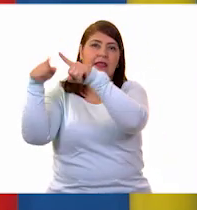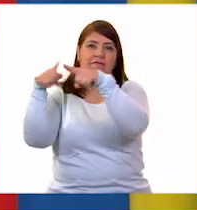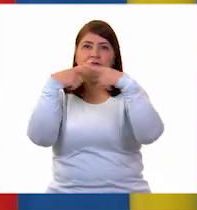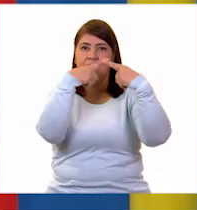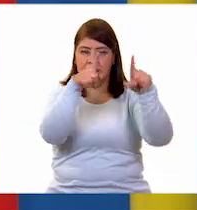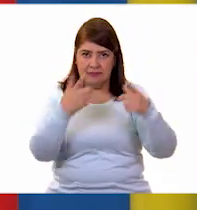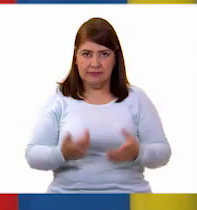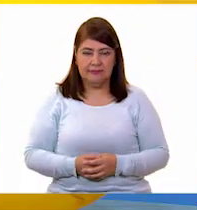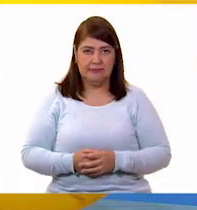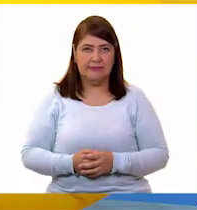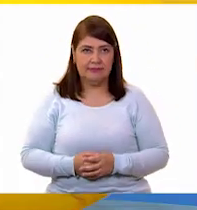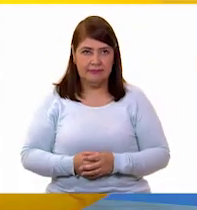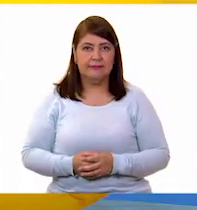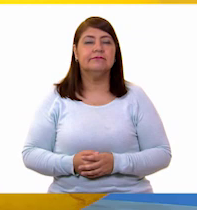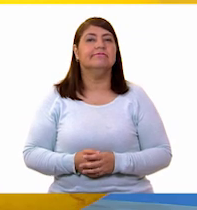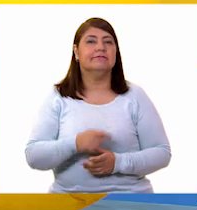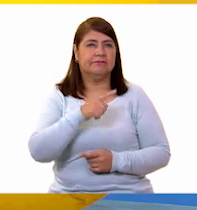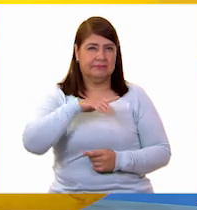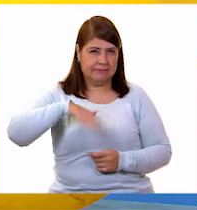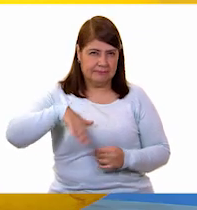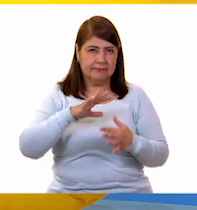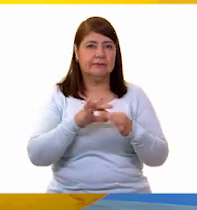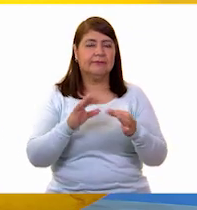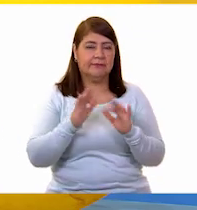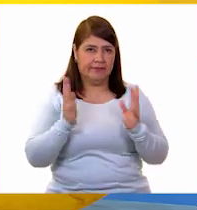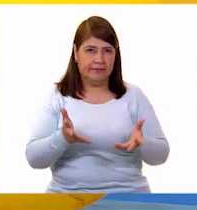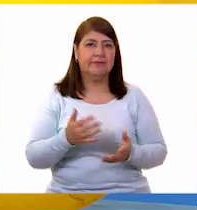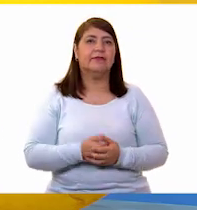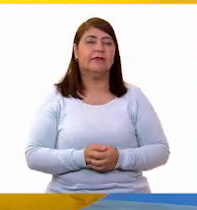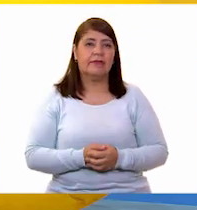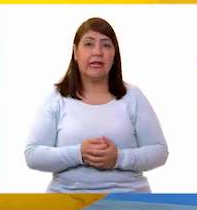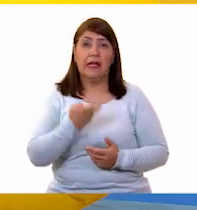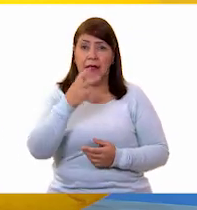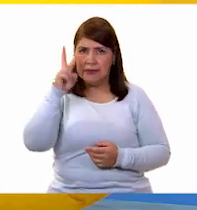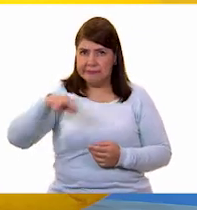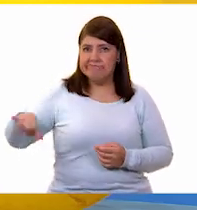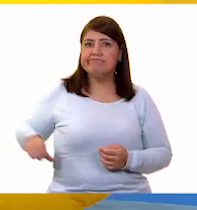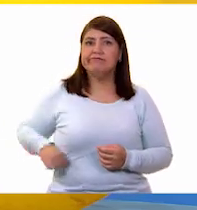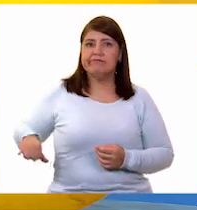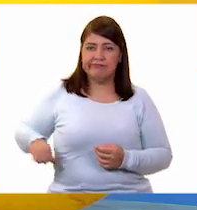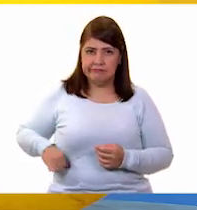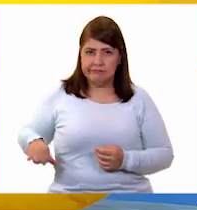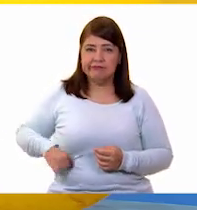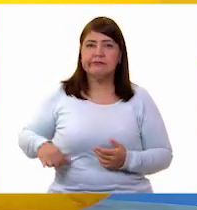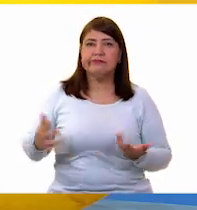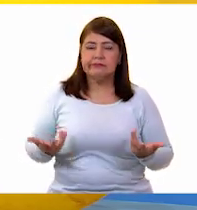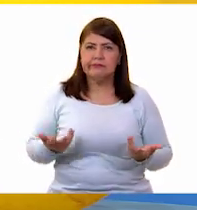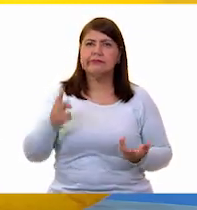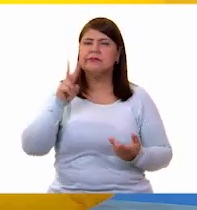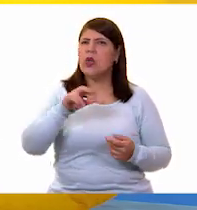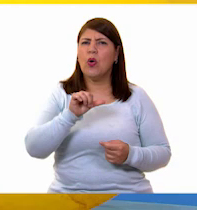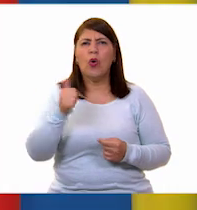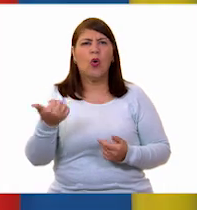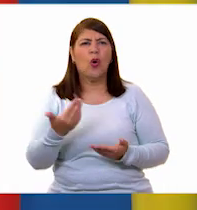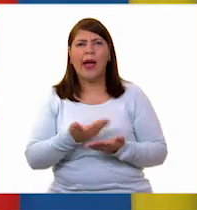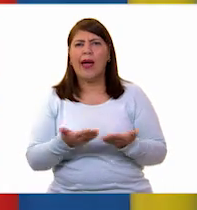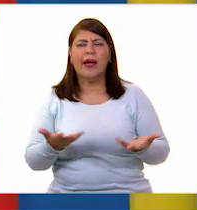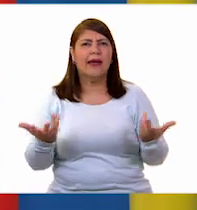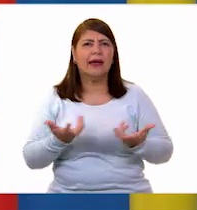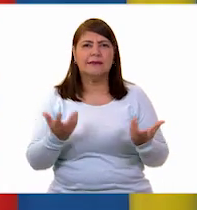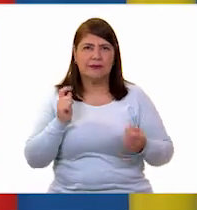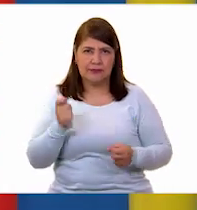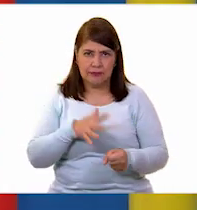diferente. Como lo que acabamos de hacer. Y esto suena interesantísimo. Y maestro, ¿y ahora qué haremos?